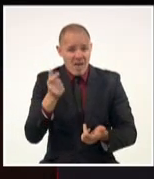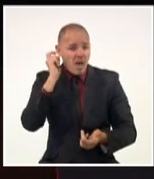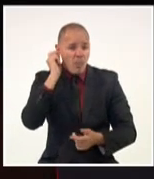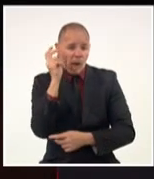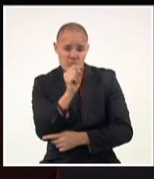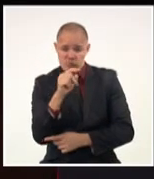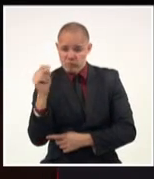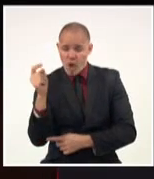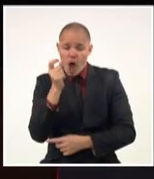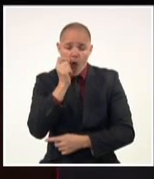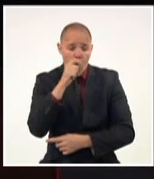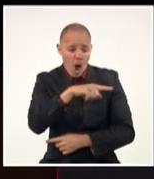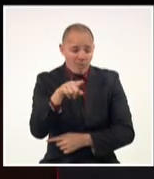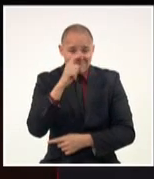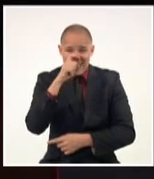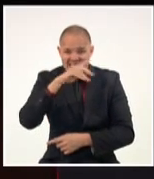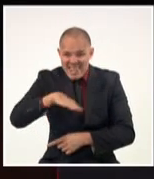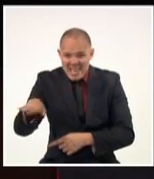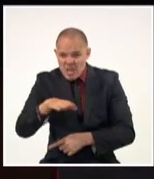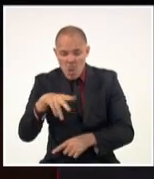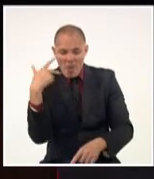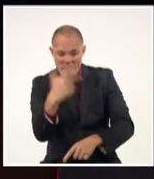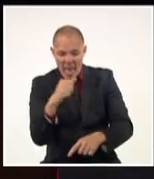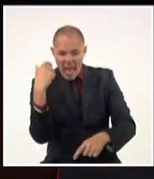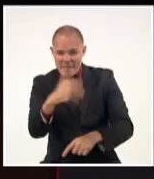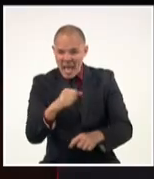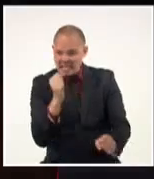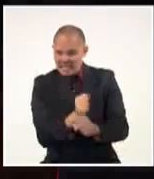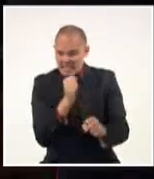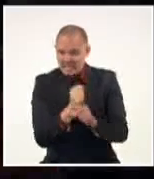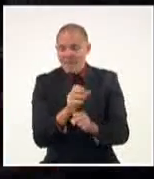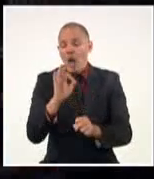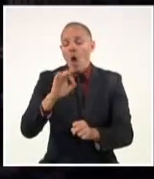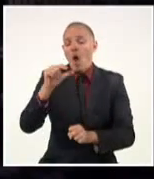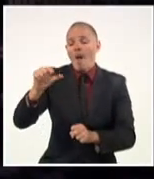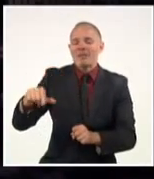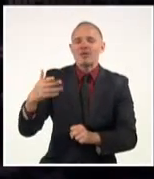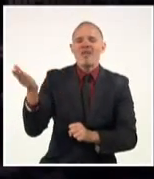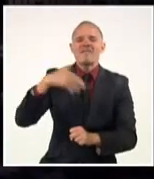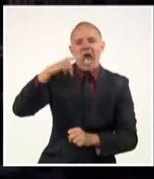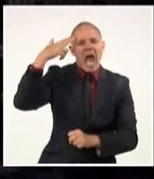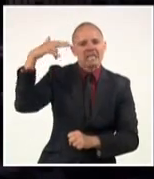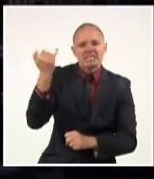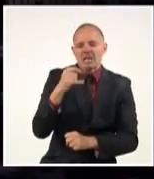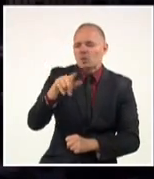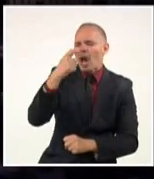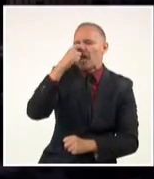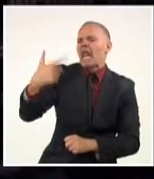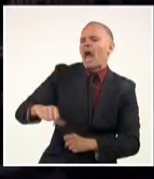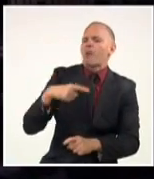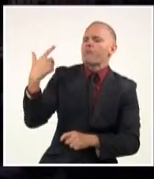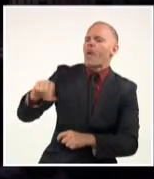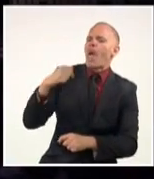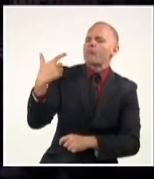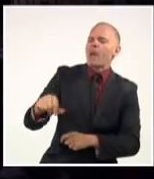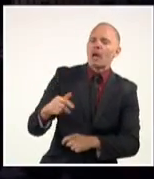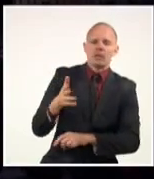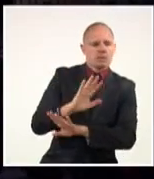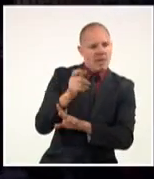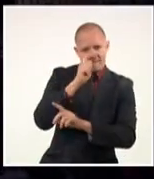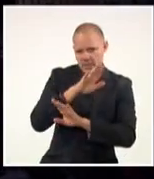la semiesclavitud de los inmigrantes haitianos. La obra de 65 años es